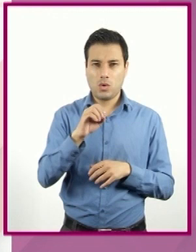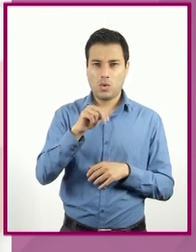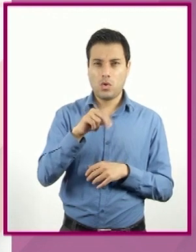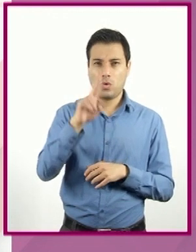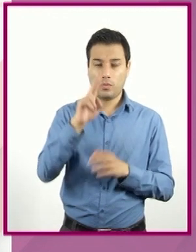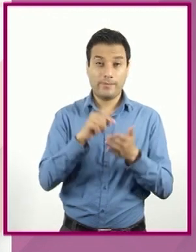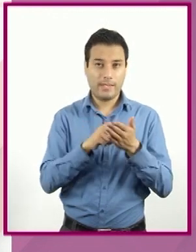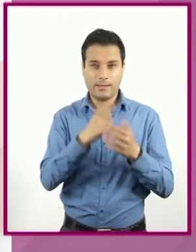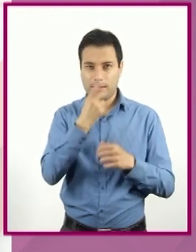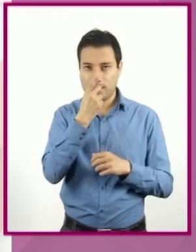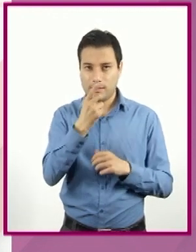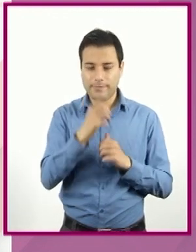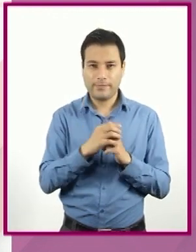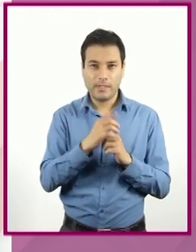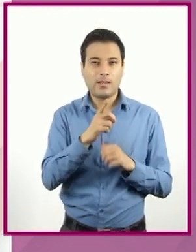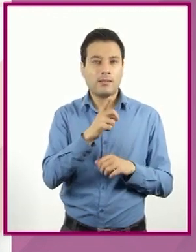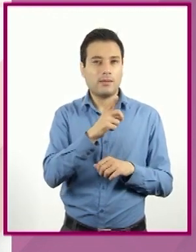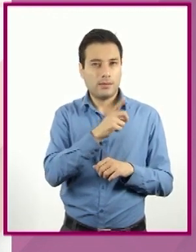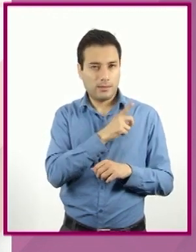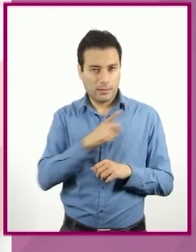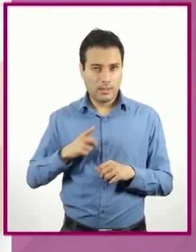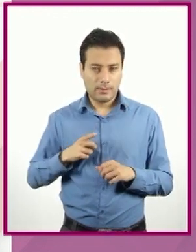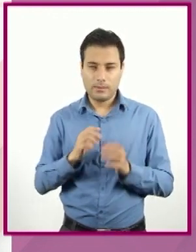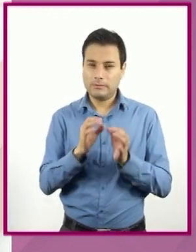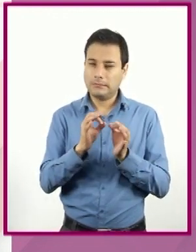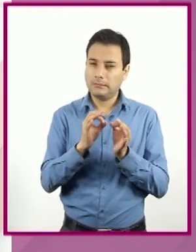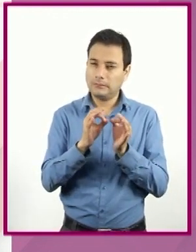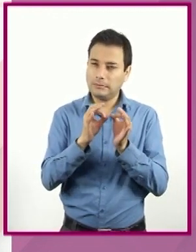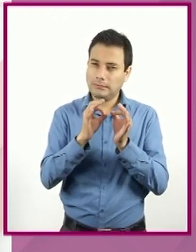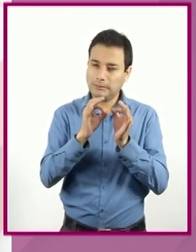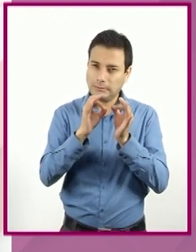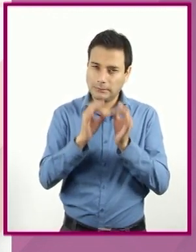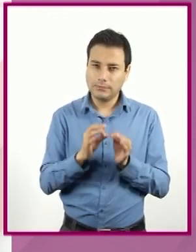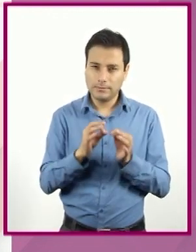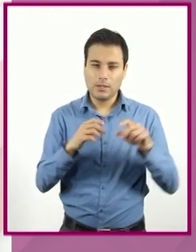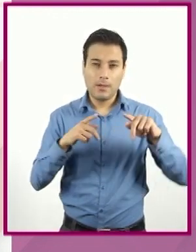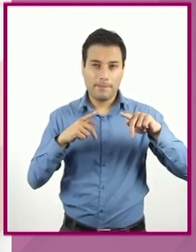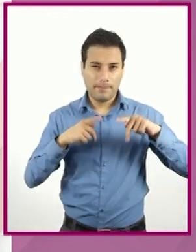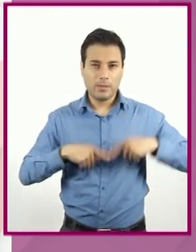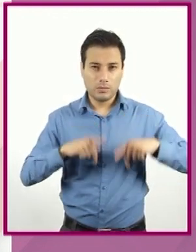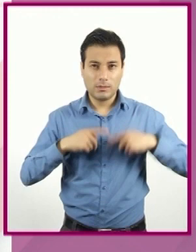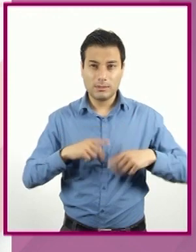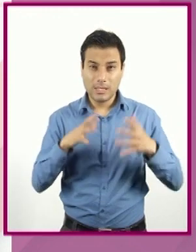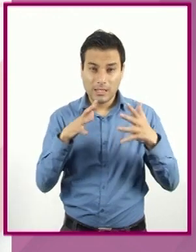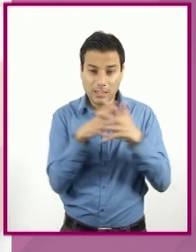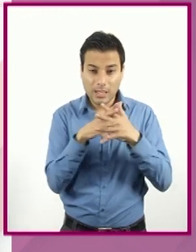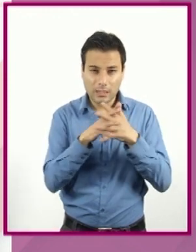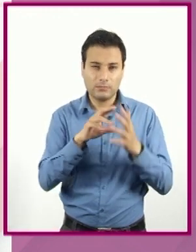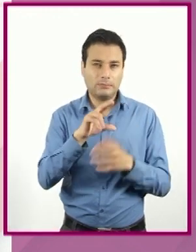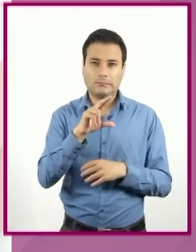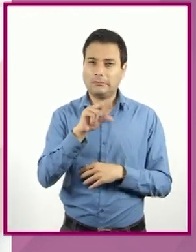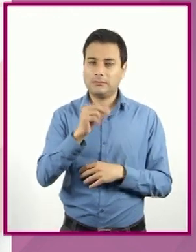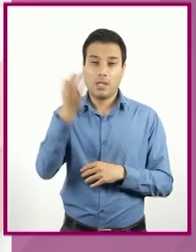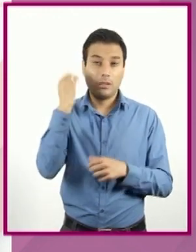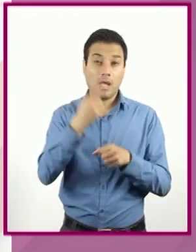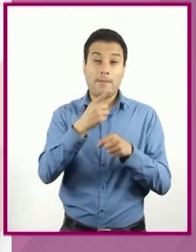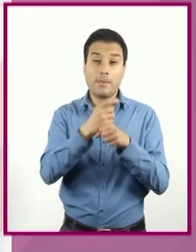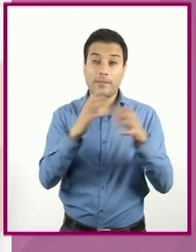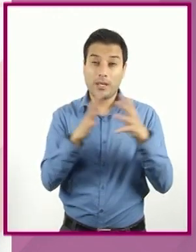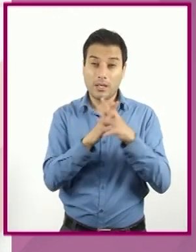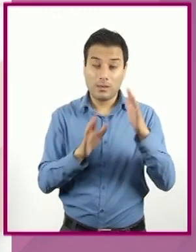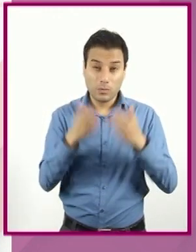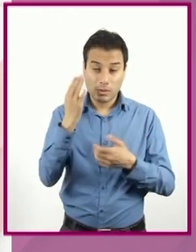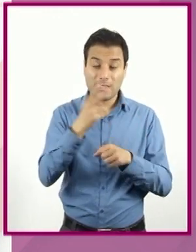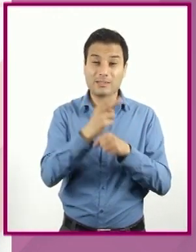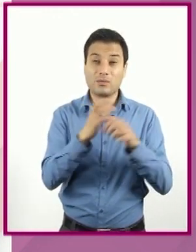su voluntad de preservar a las generaciones venideras del flagelo de la guerra que 2 veces durante nuestra vida ha